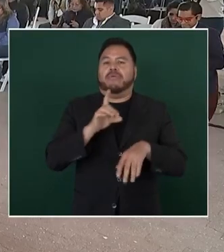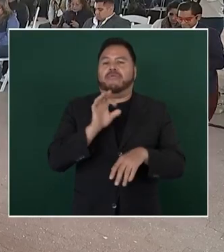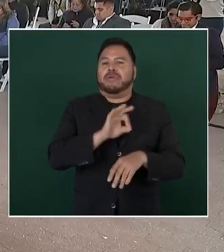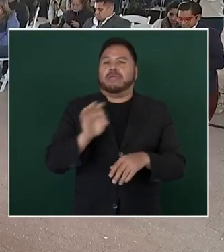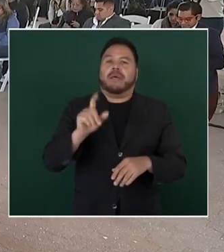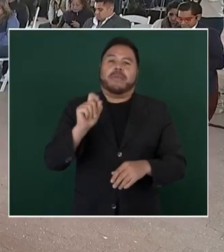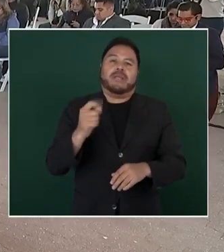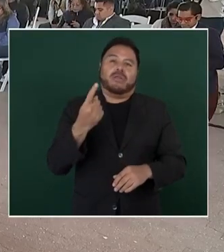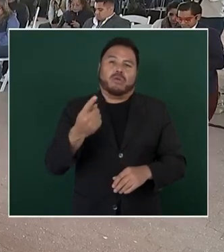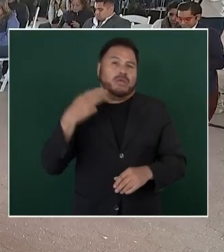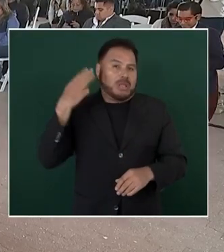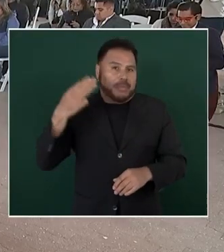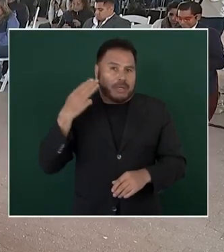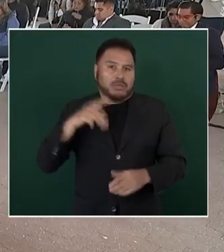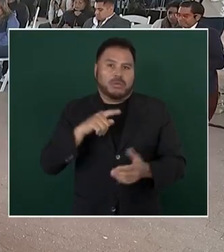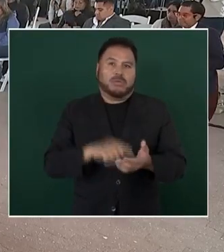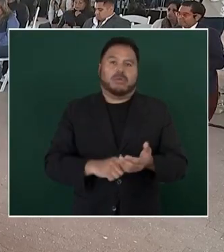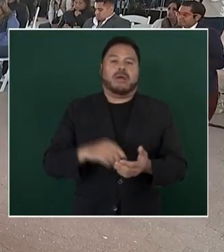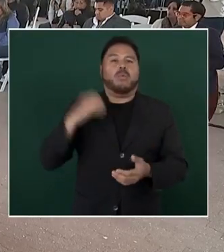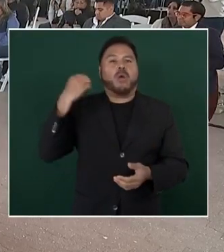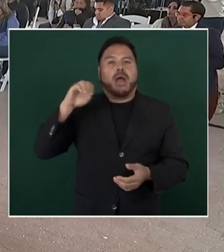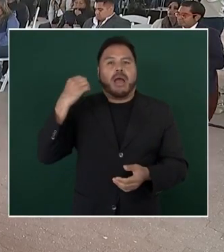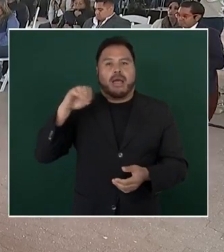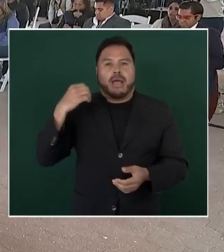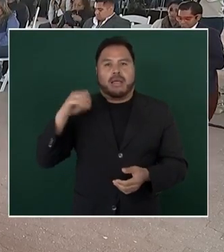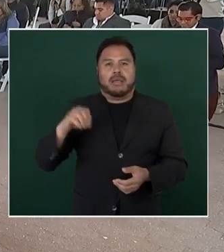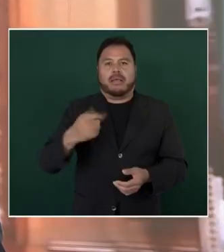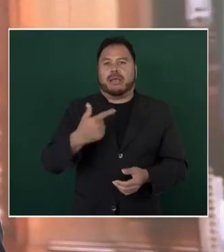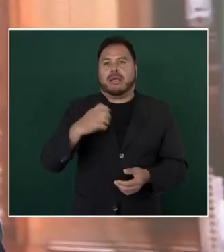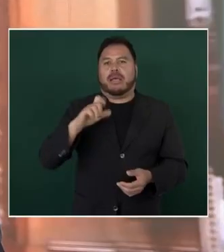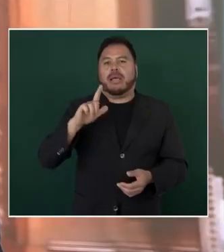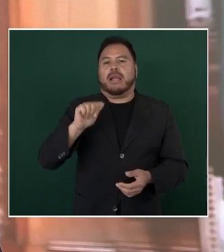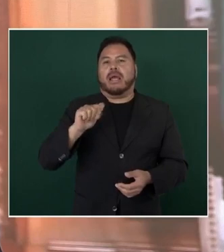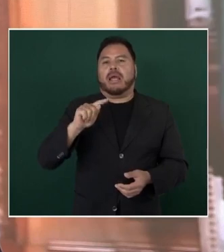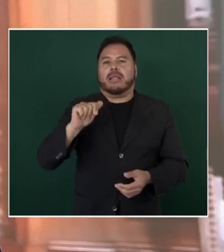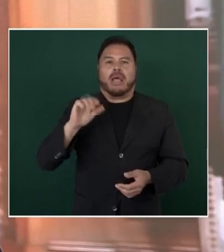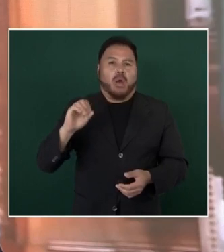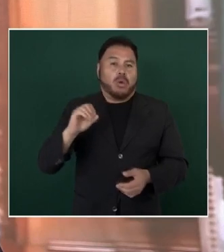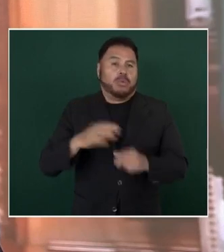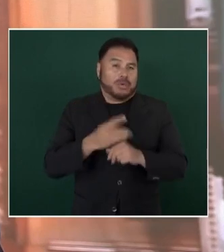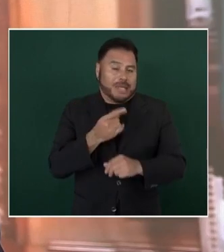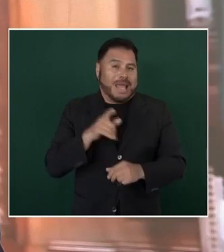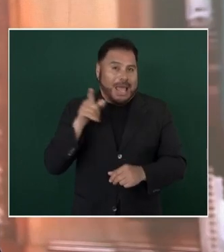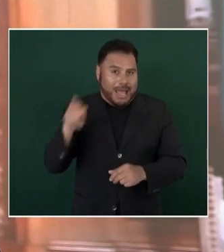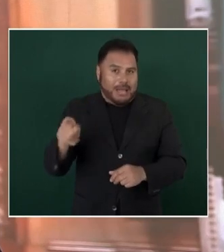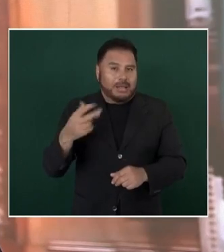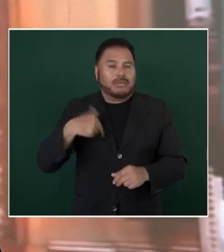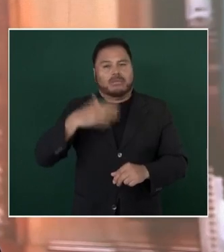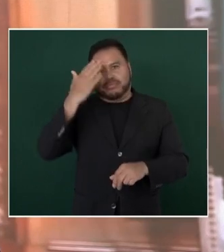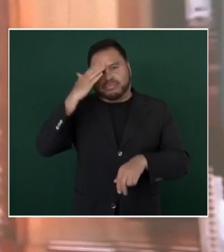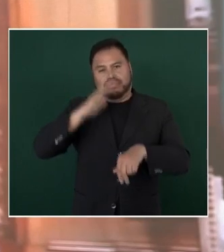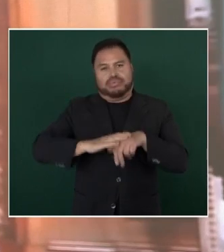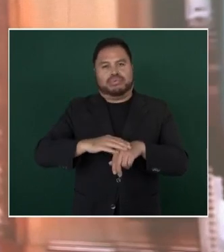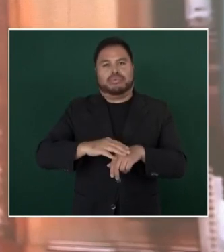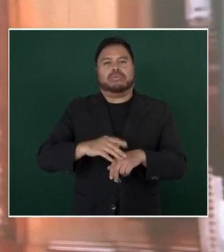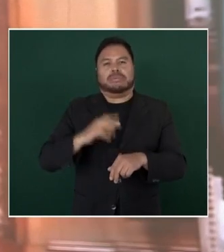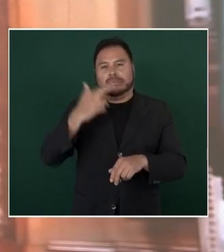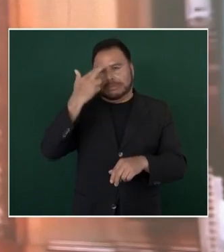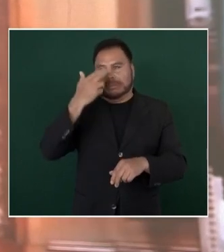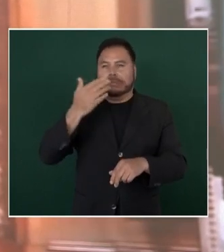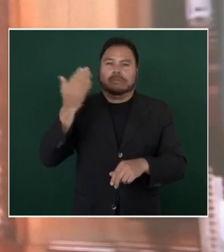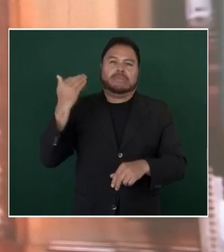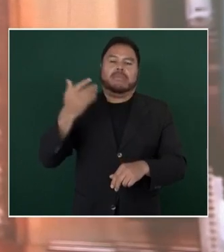marzo a Guelatao, Oaxaca, que vamos a conmemorar el natalicio del